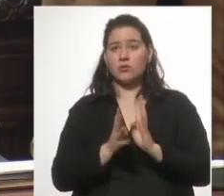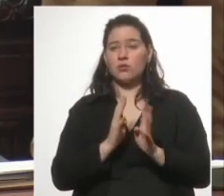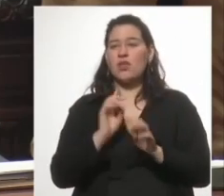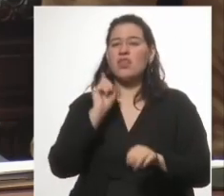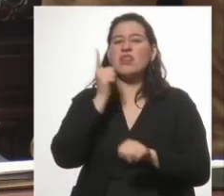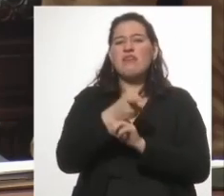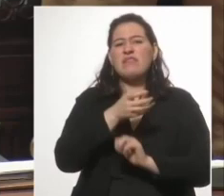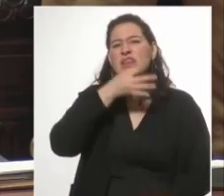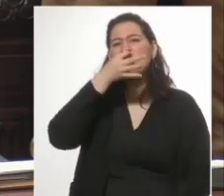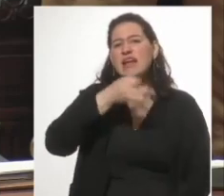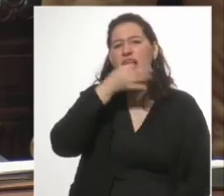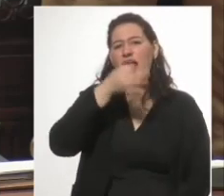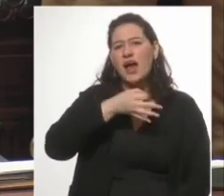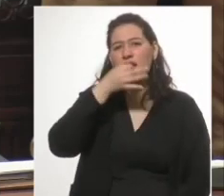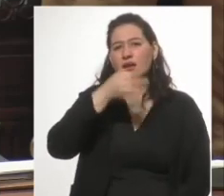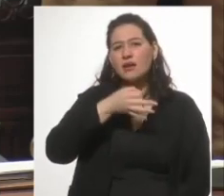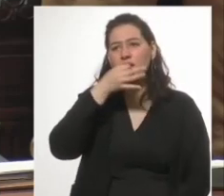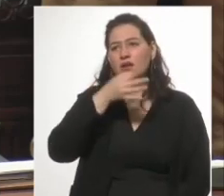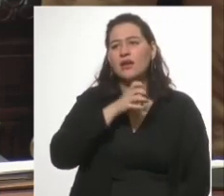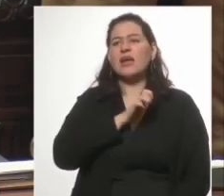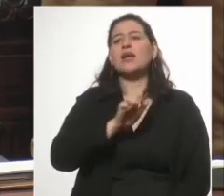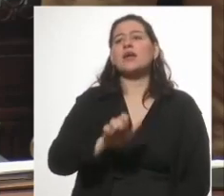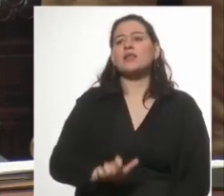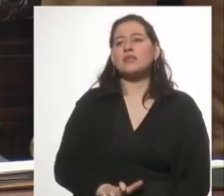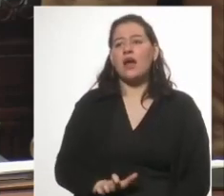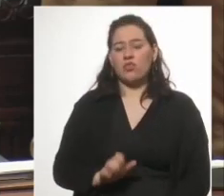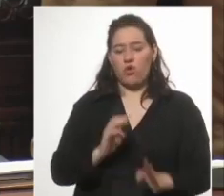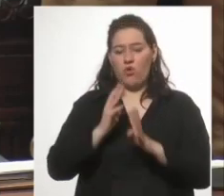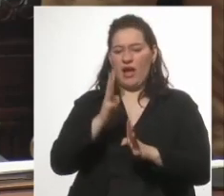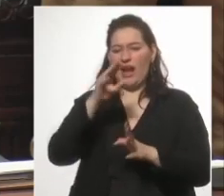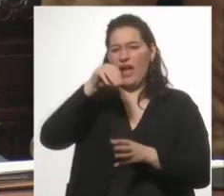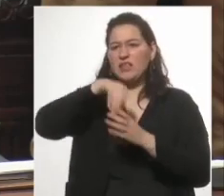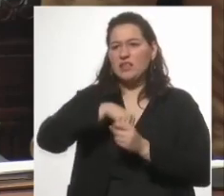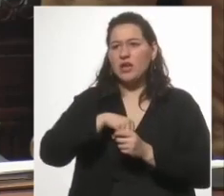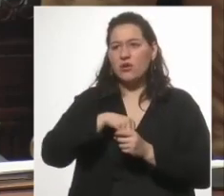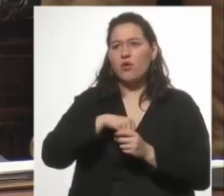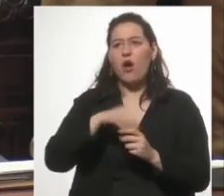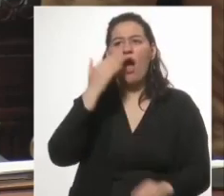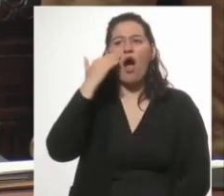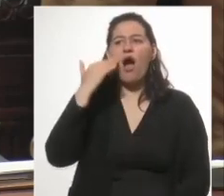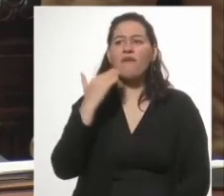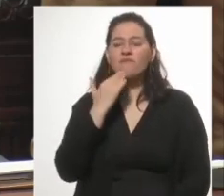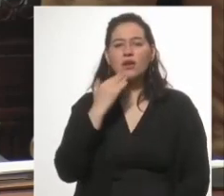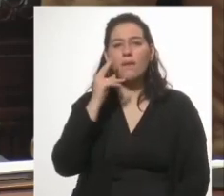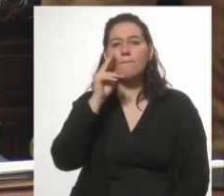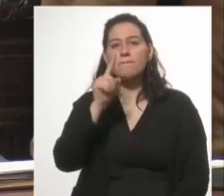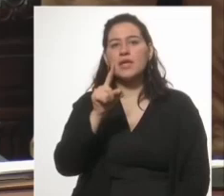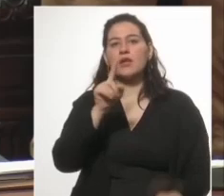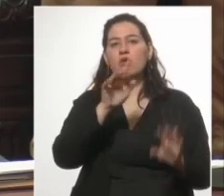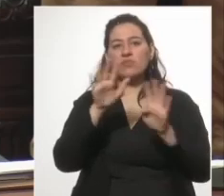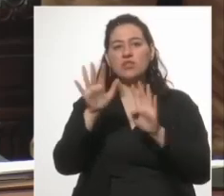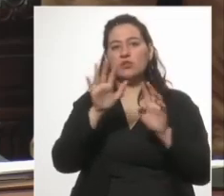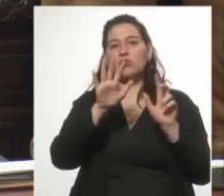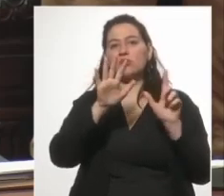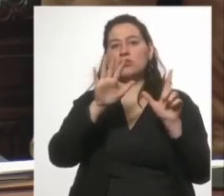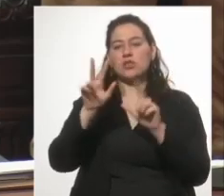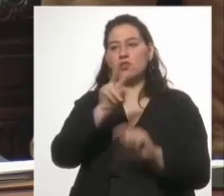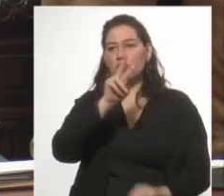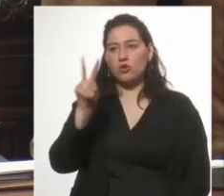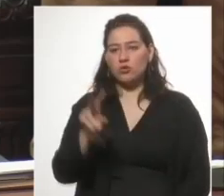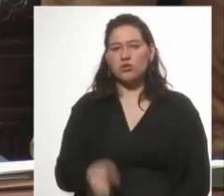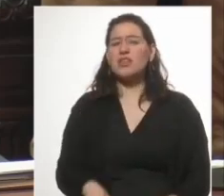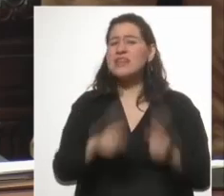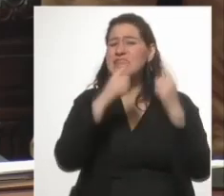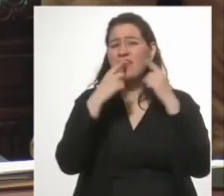debiera declarar el estado de guerra interno en abril de 1972.